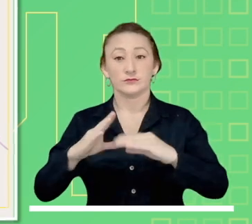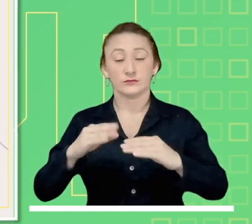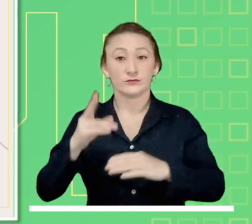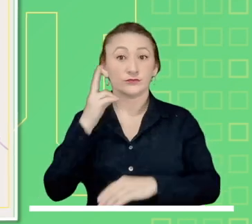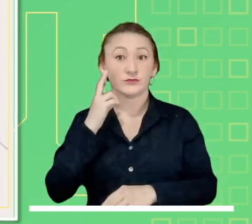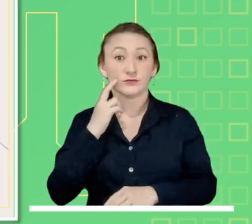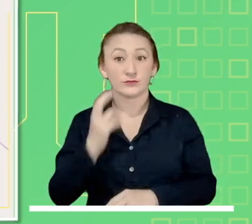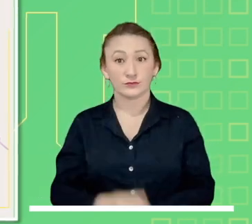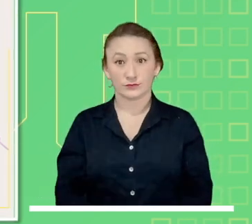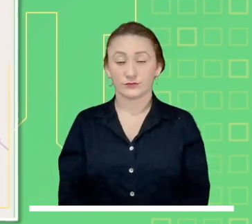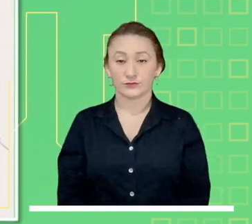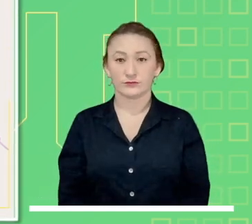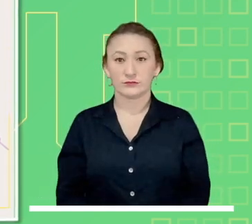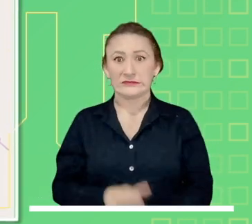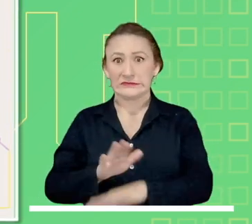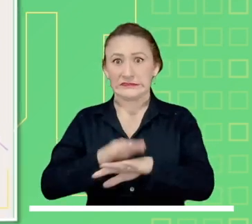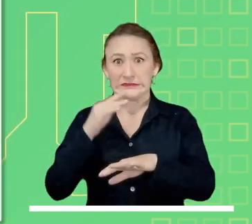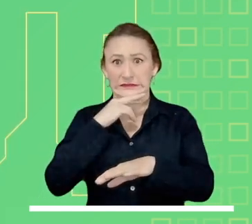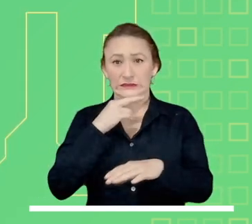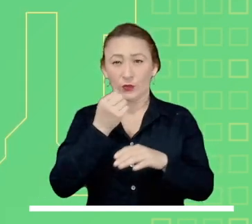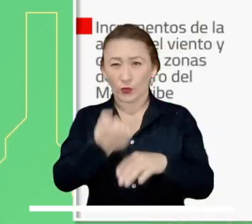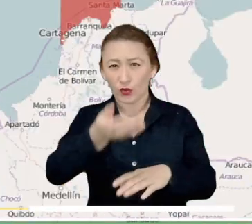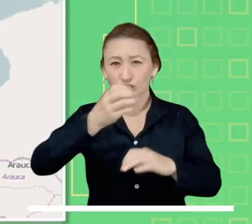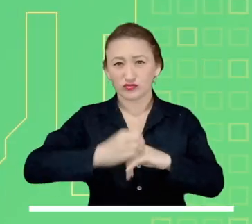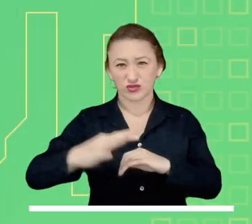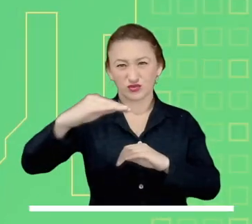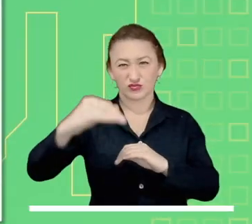Quindío, Cundinamarca, Cauca y Chocó.